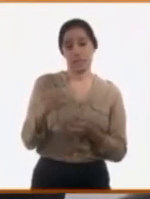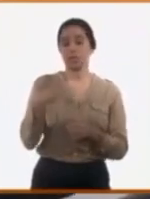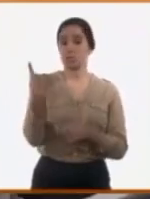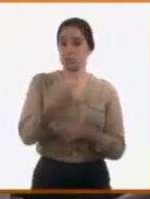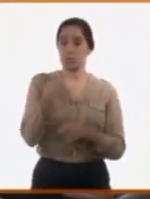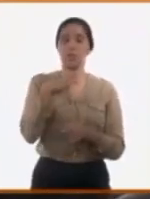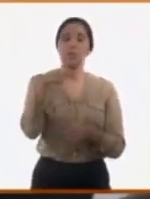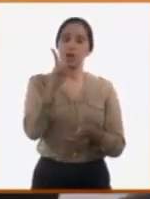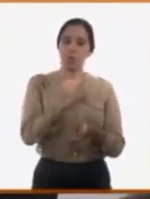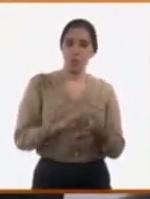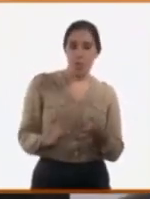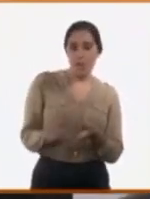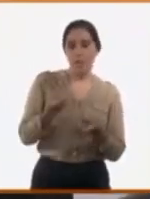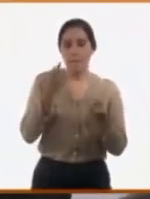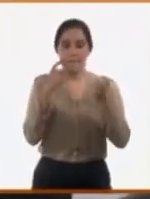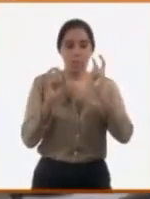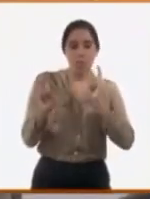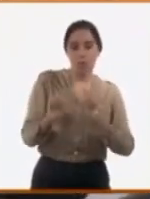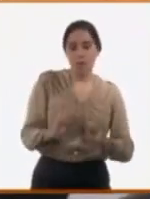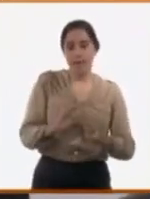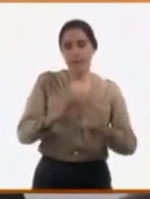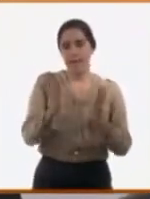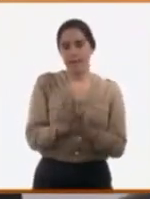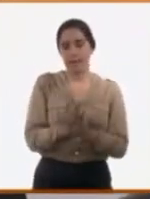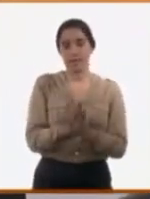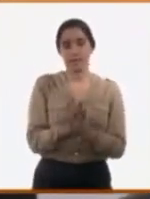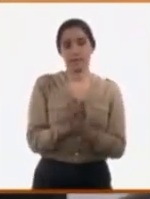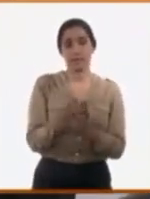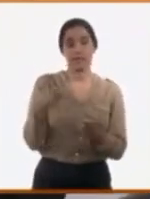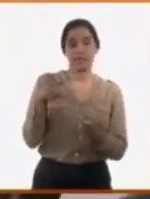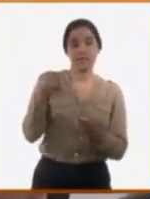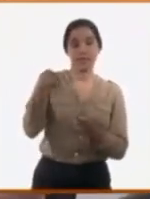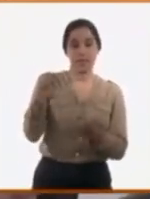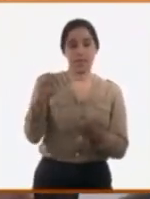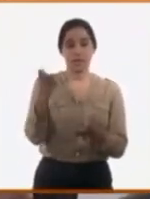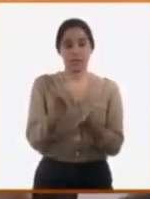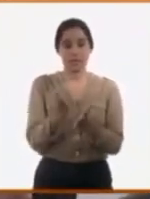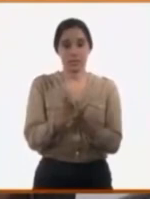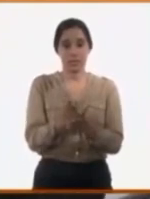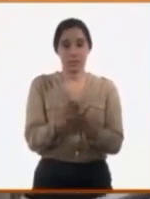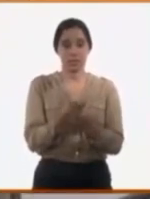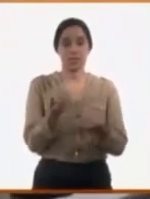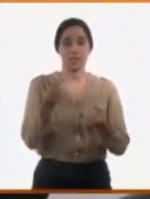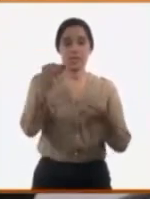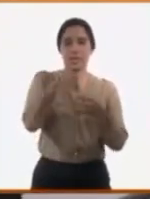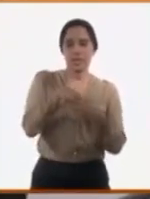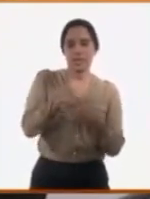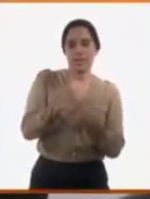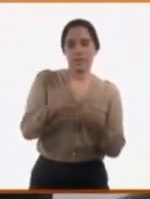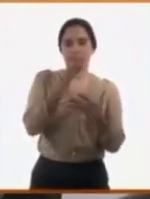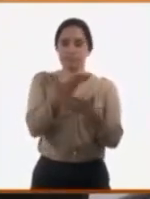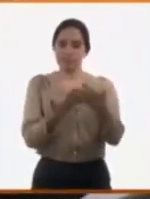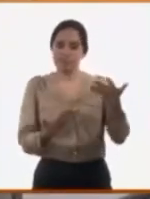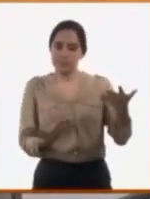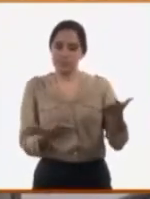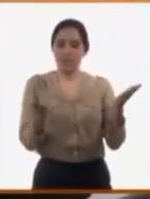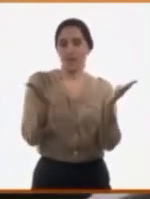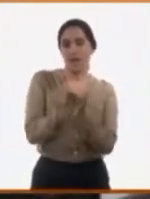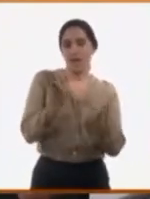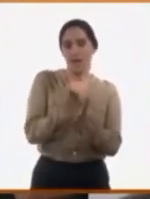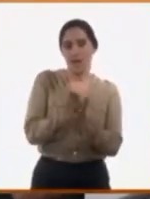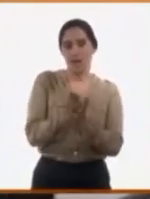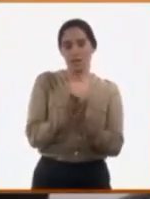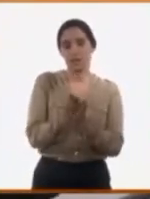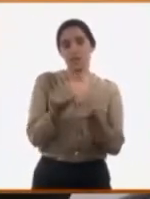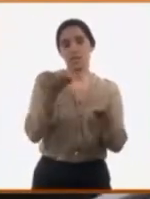buscar en esa etapa de evaluación final ejercicios integradores ejercicios interdisciplinarios que nos permitan estar evaluando más de